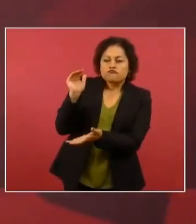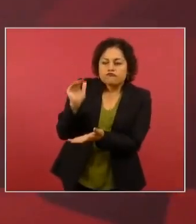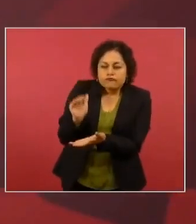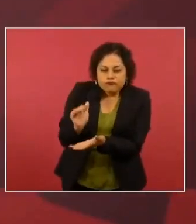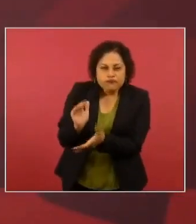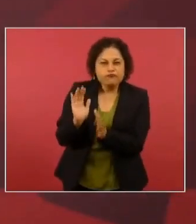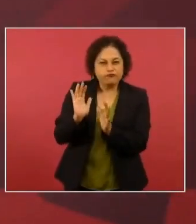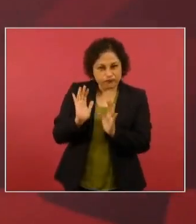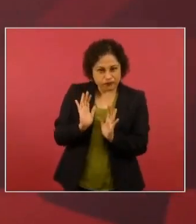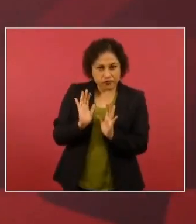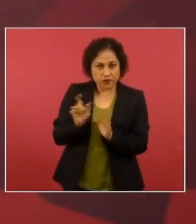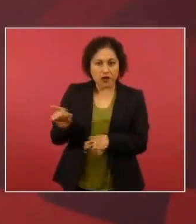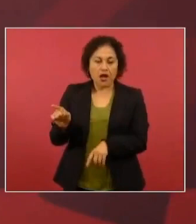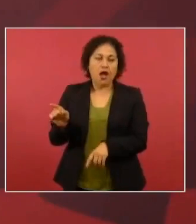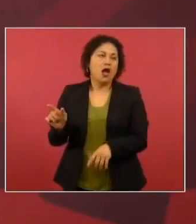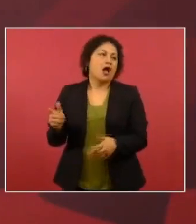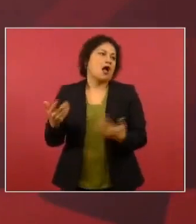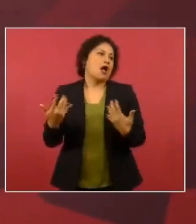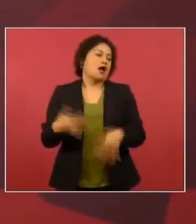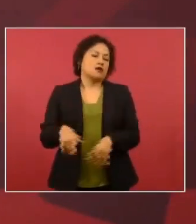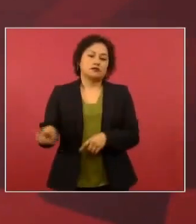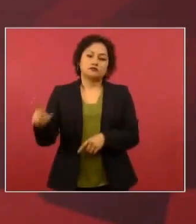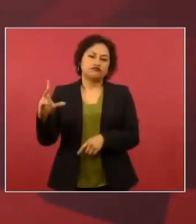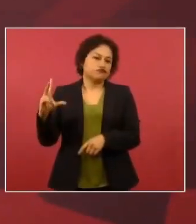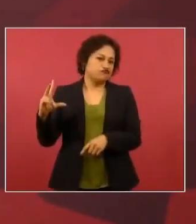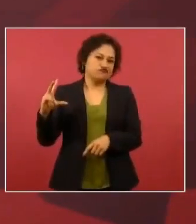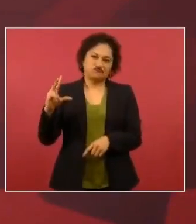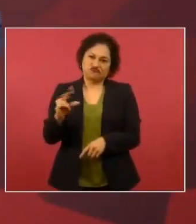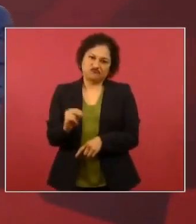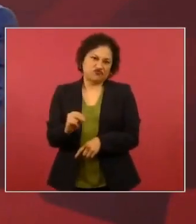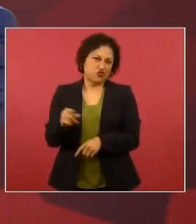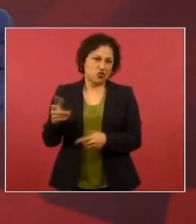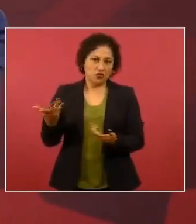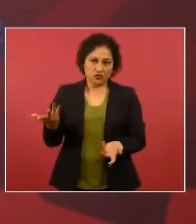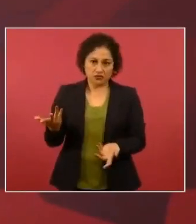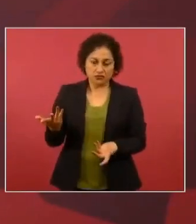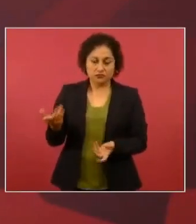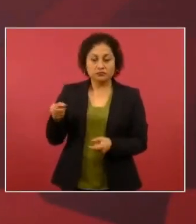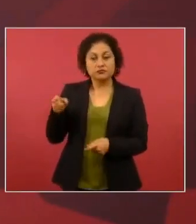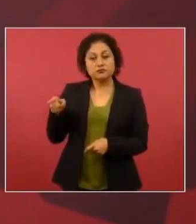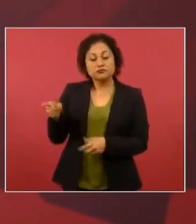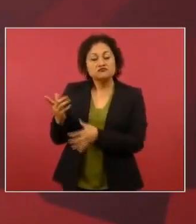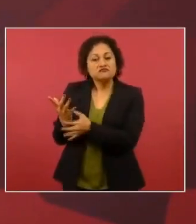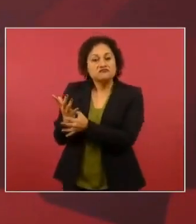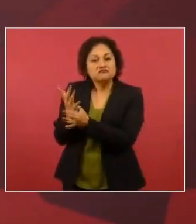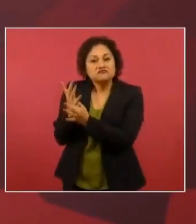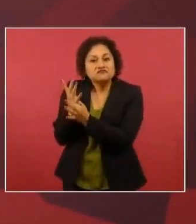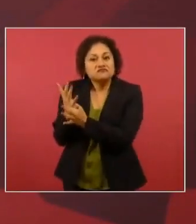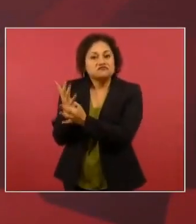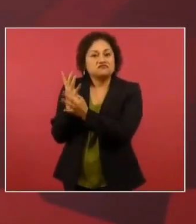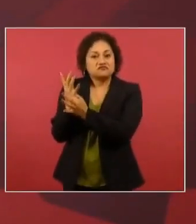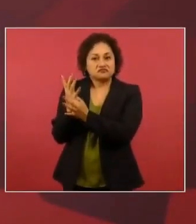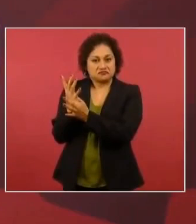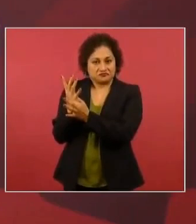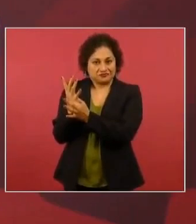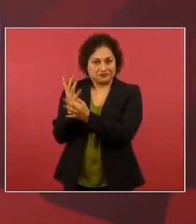norteamericana. Nosotros no podemos hacer un juicio mediático paralelo desde la palestra